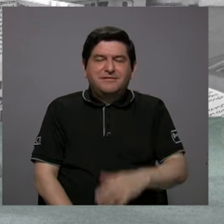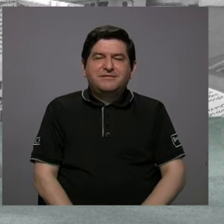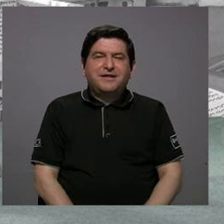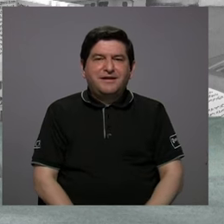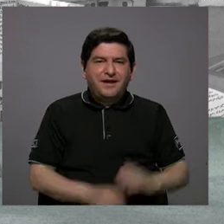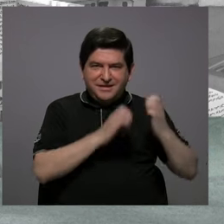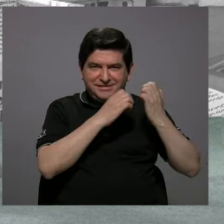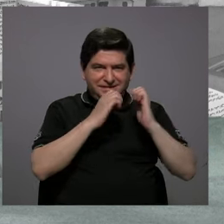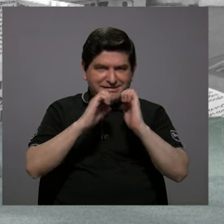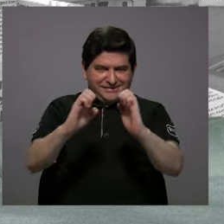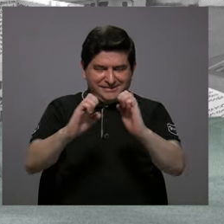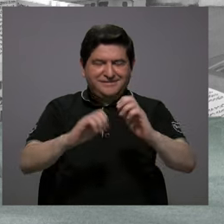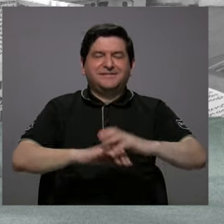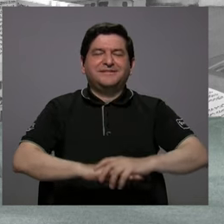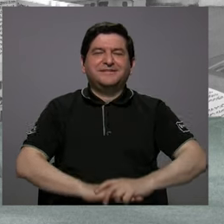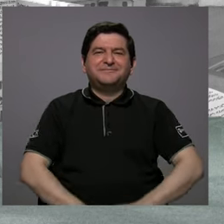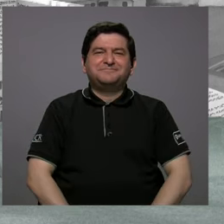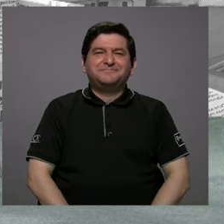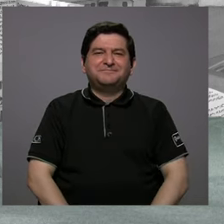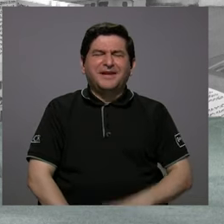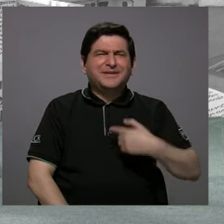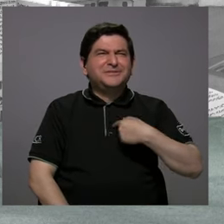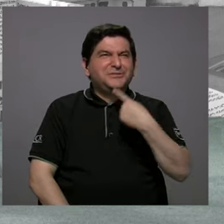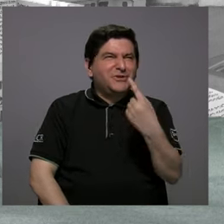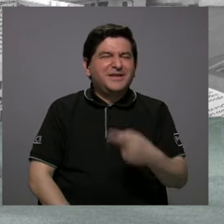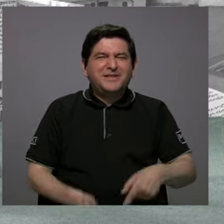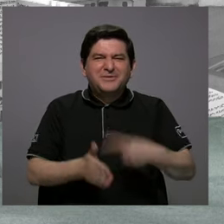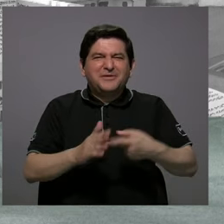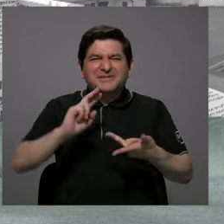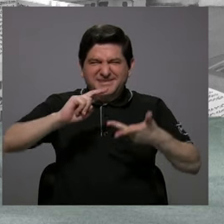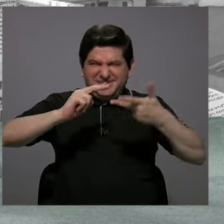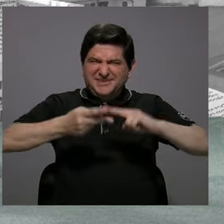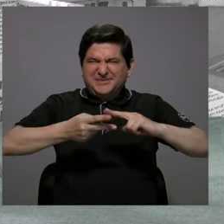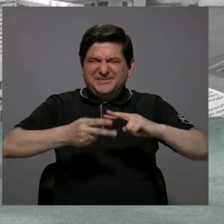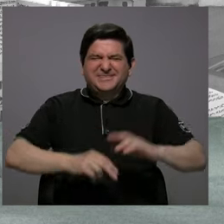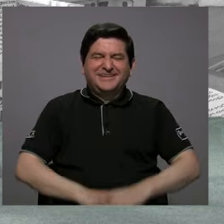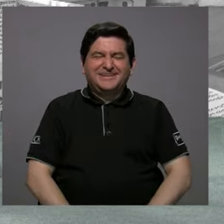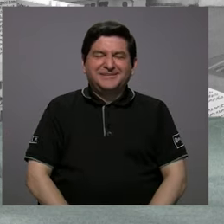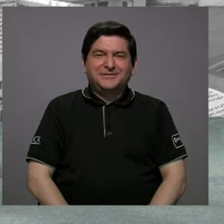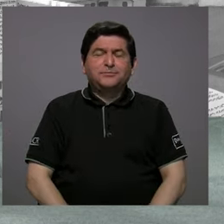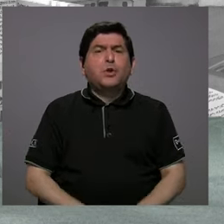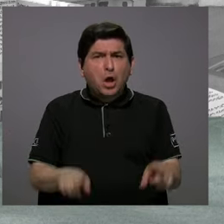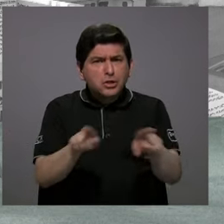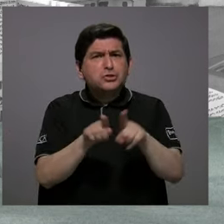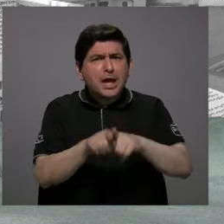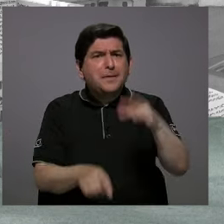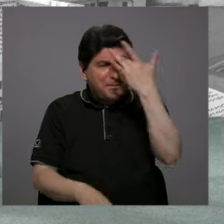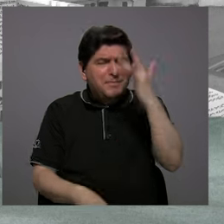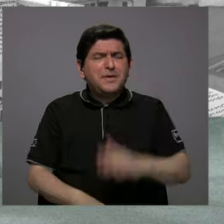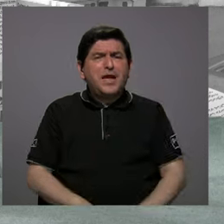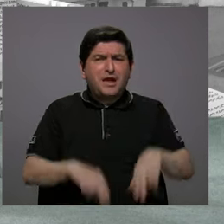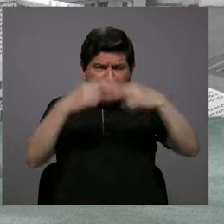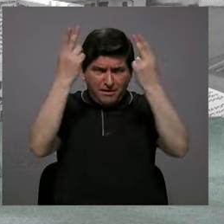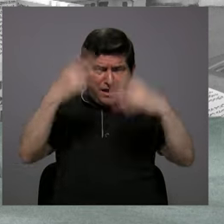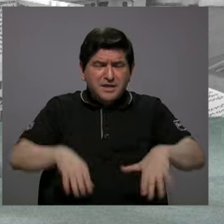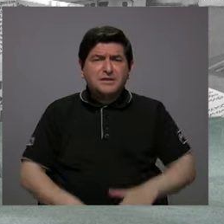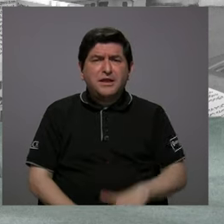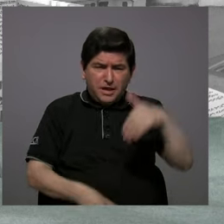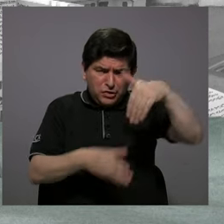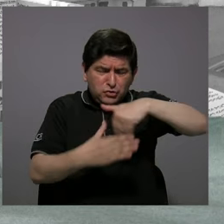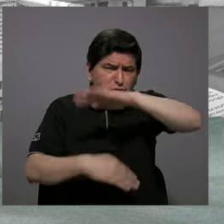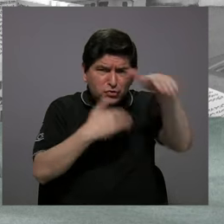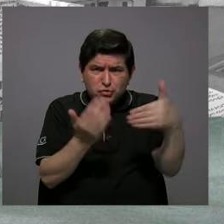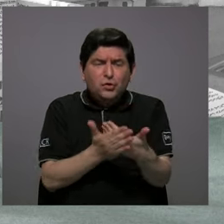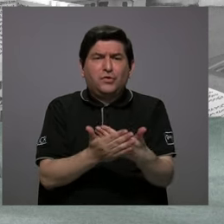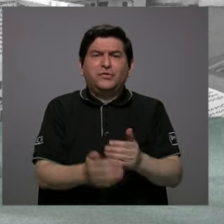y inteligencia estratégica Es que le digo es Inteligencia artificial y es intelcia tamb tiene que ver ciencia de datos